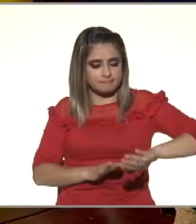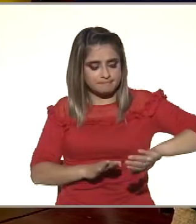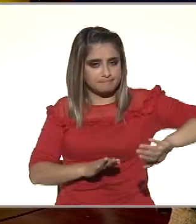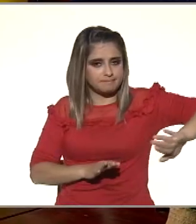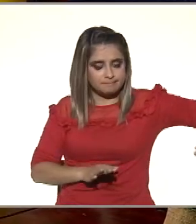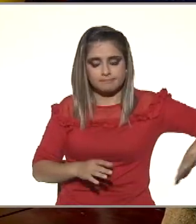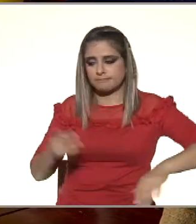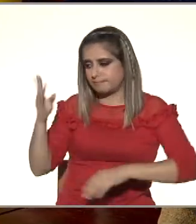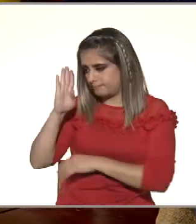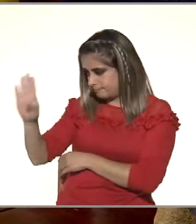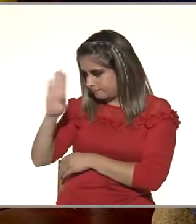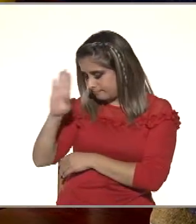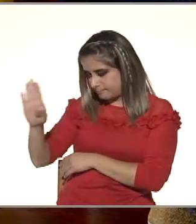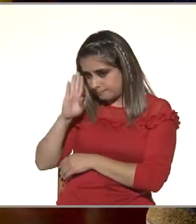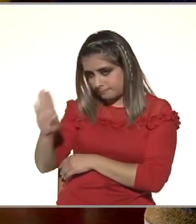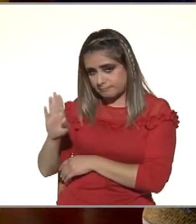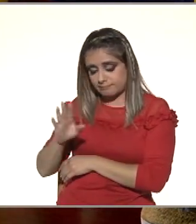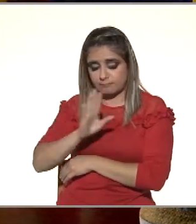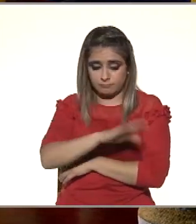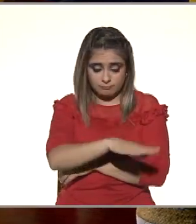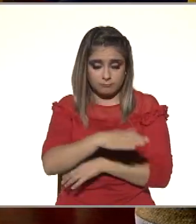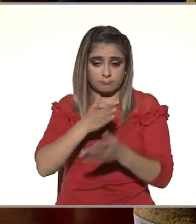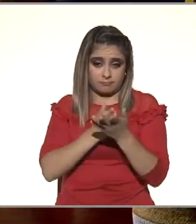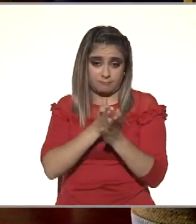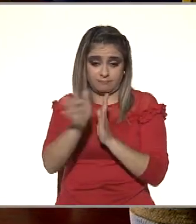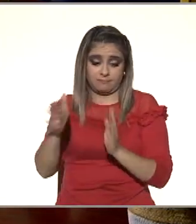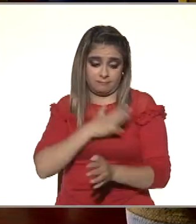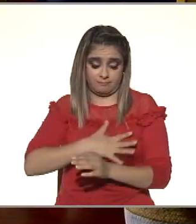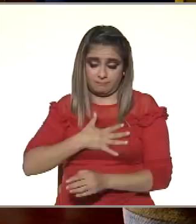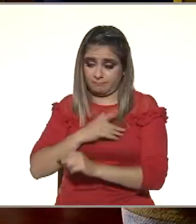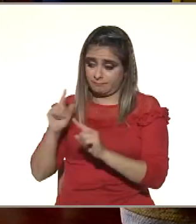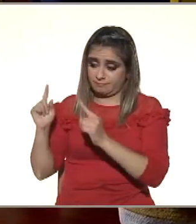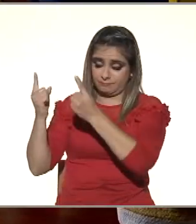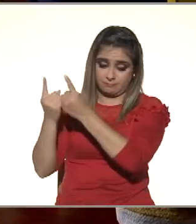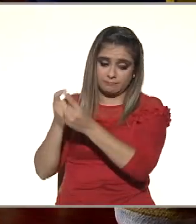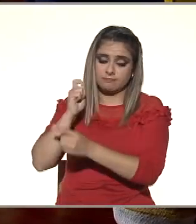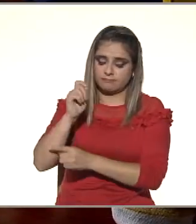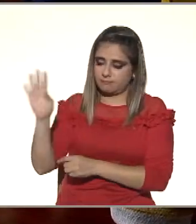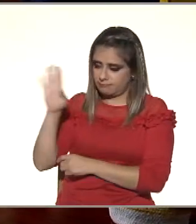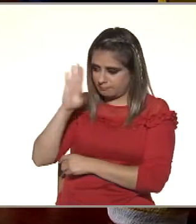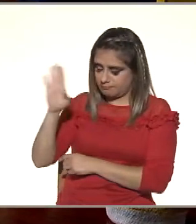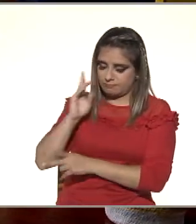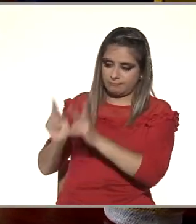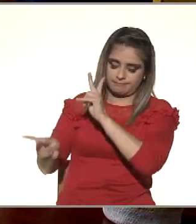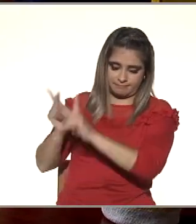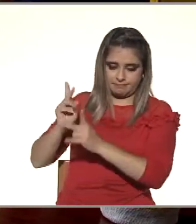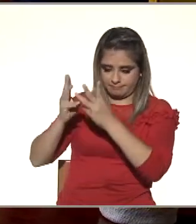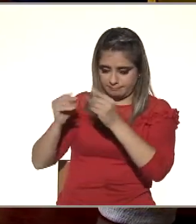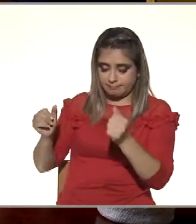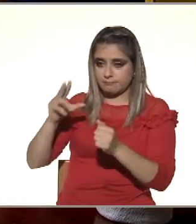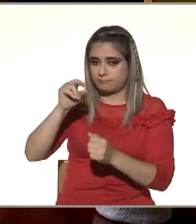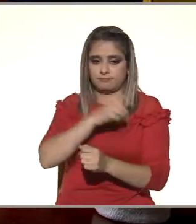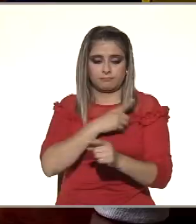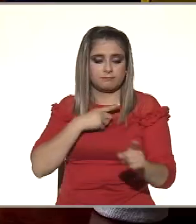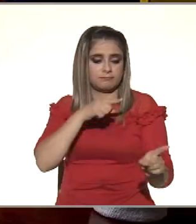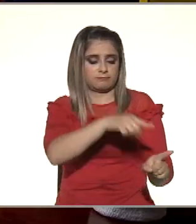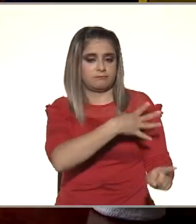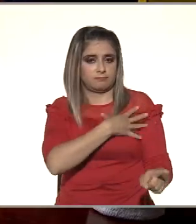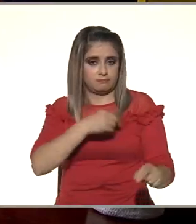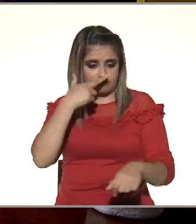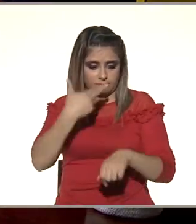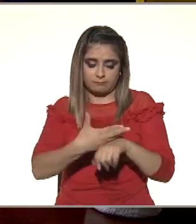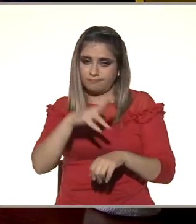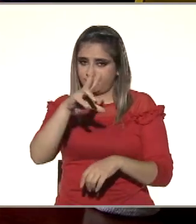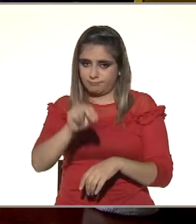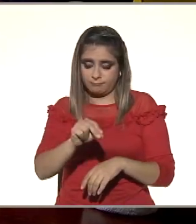en medio. Decirle, no, a ver, la infidelidad es entre la pareja, no es entre el papá hacia los hijos, porque